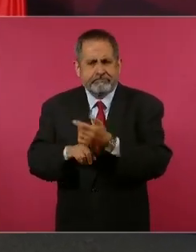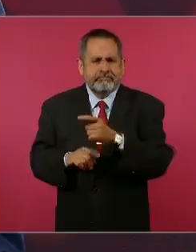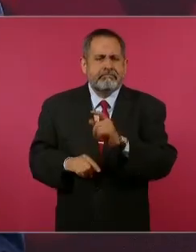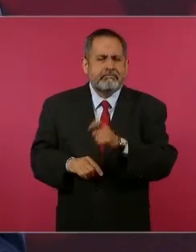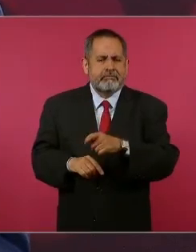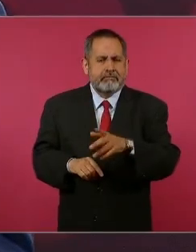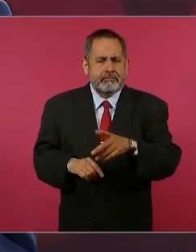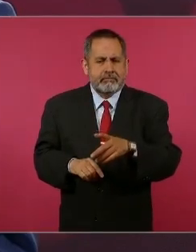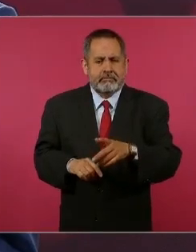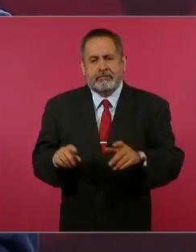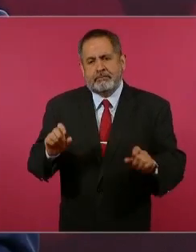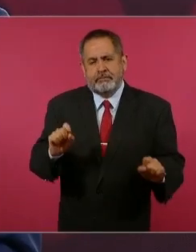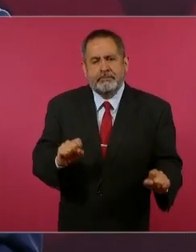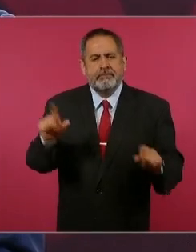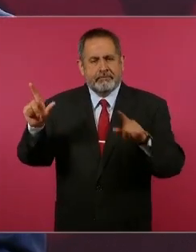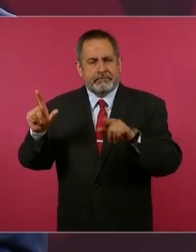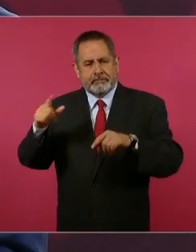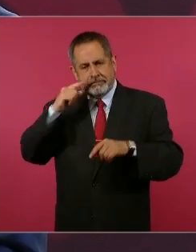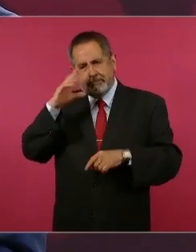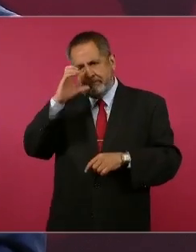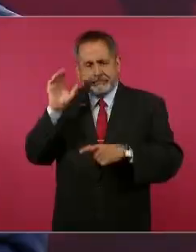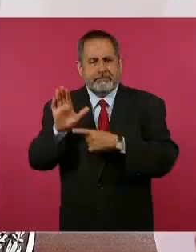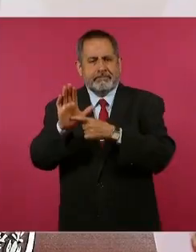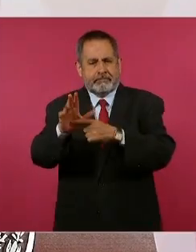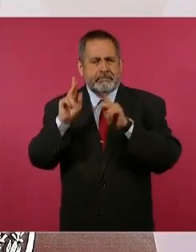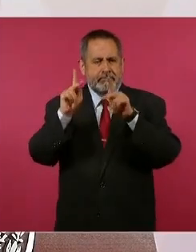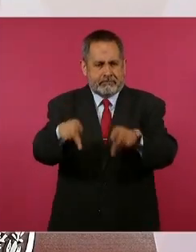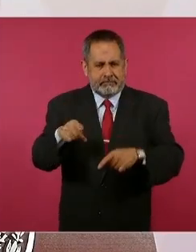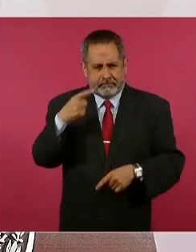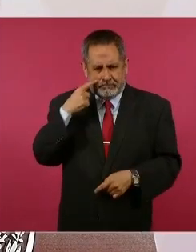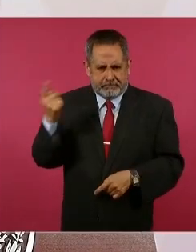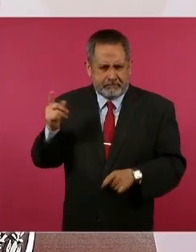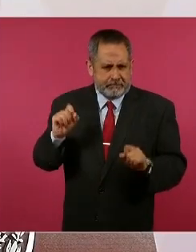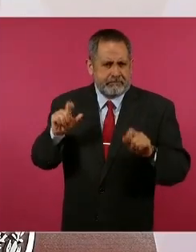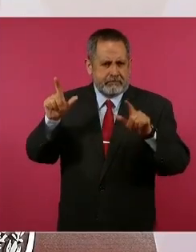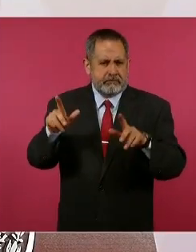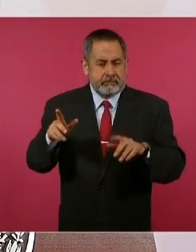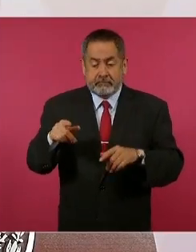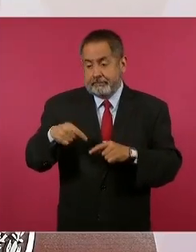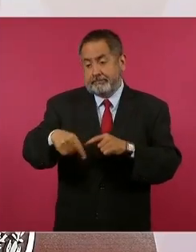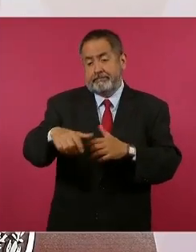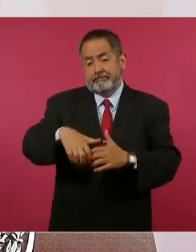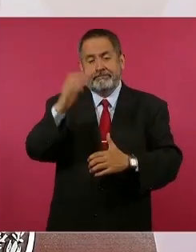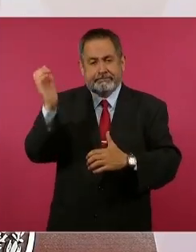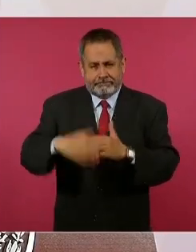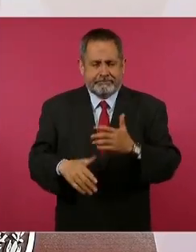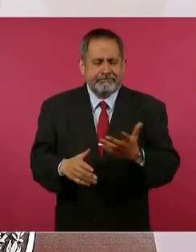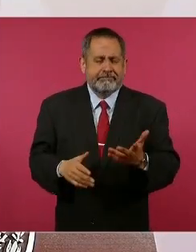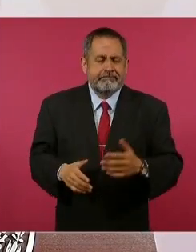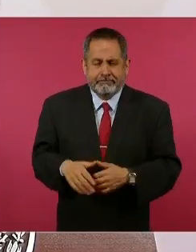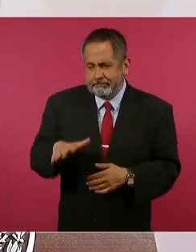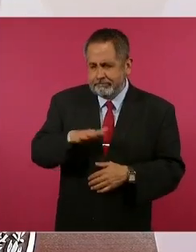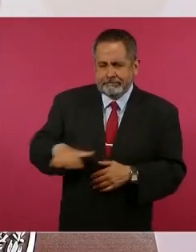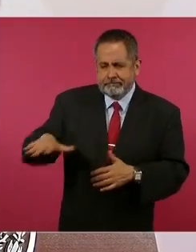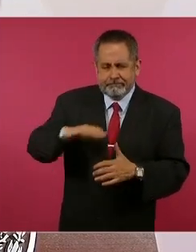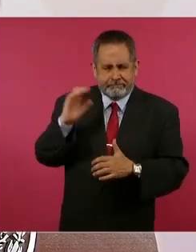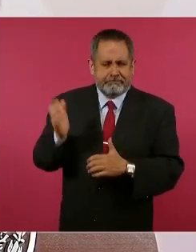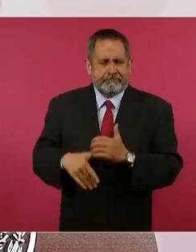estamos muy pendientes. ¿Por qué no pones la foto del puente? Estamos por terminar allá en esa